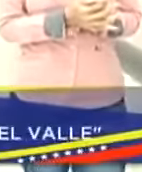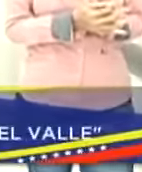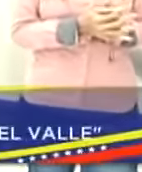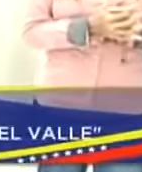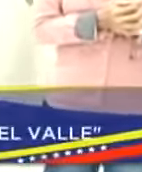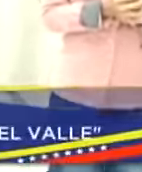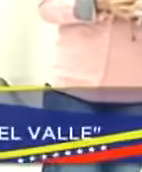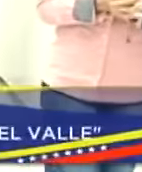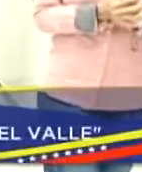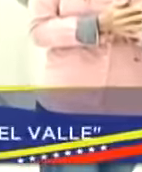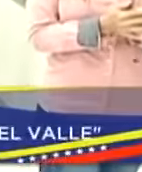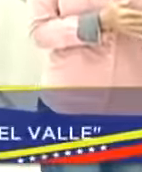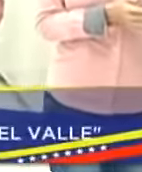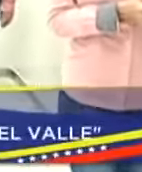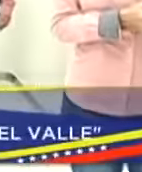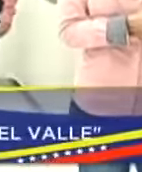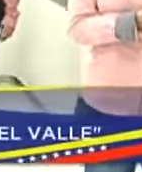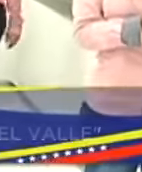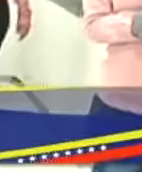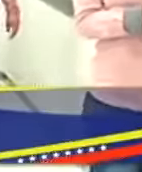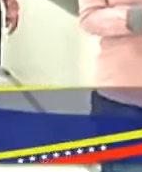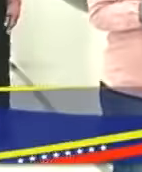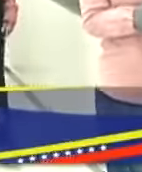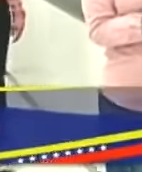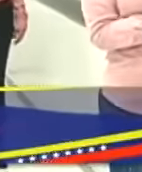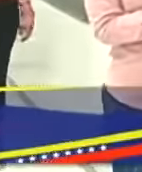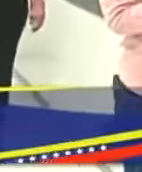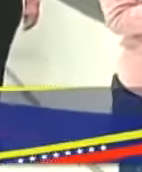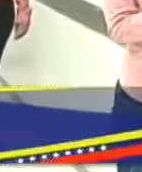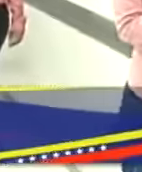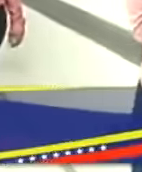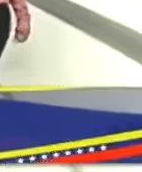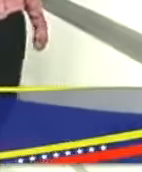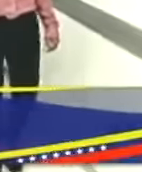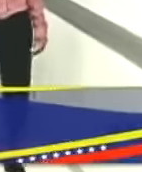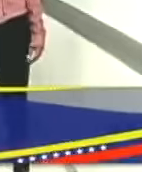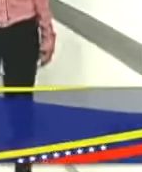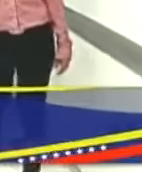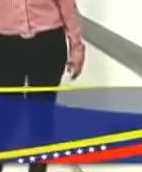del municipio Díaz García. Cuenta con